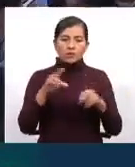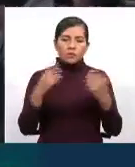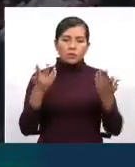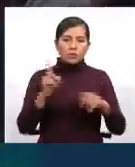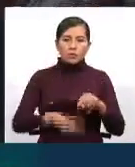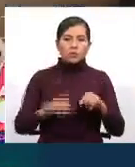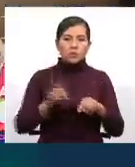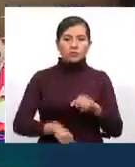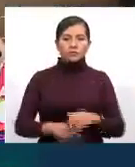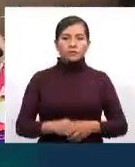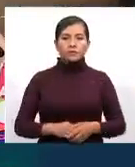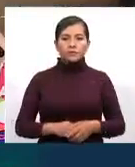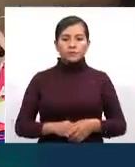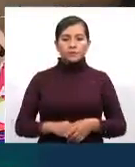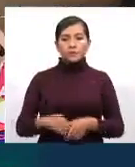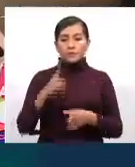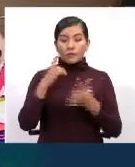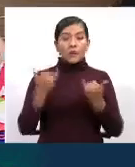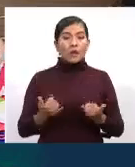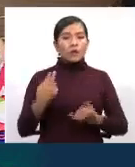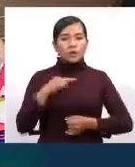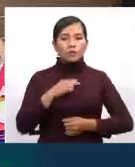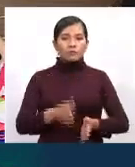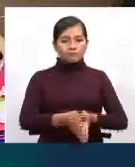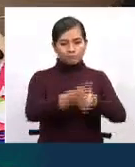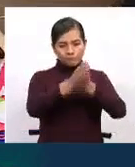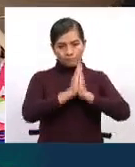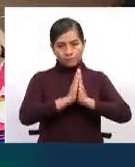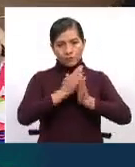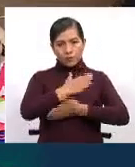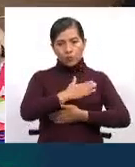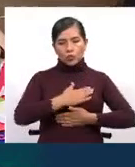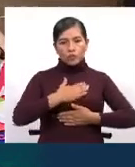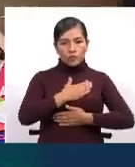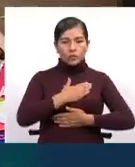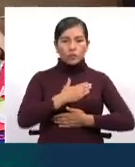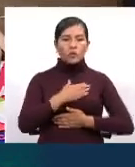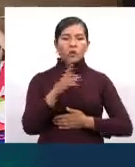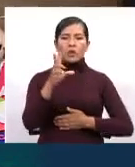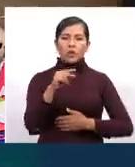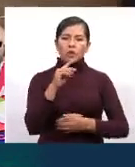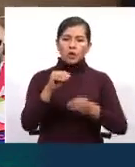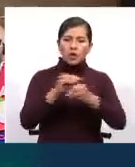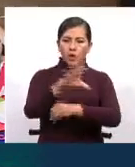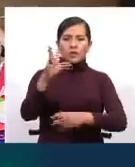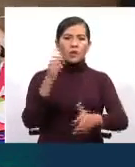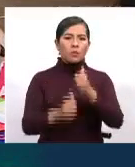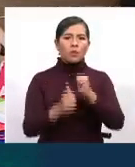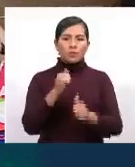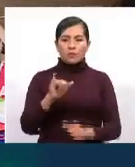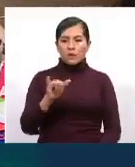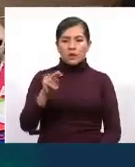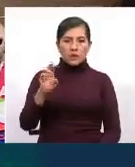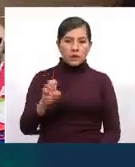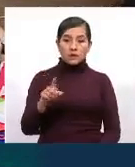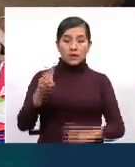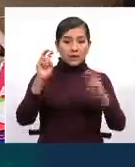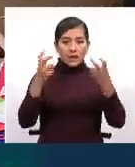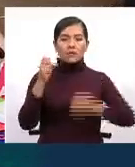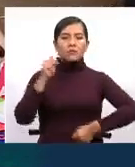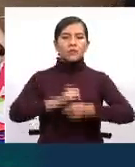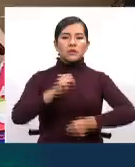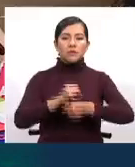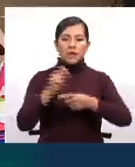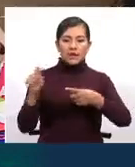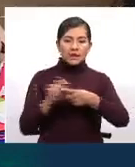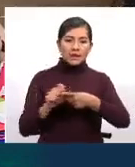y políticos. Lo que queremos es pedir que no se contagie el tema del INE. El INE es un tema técnico, tiene